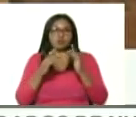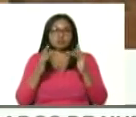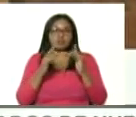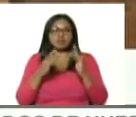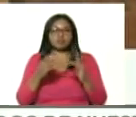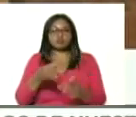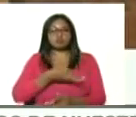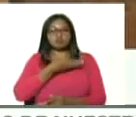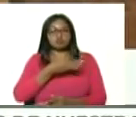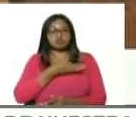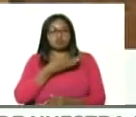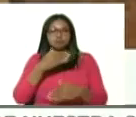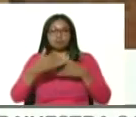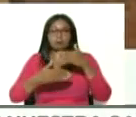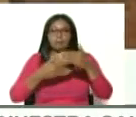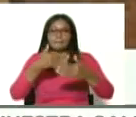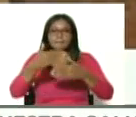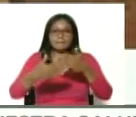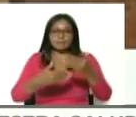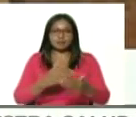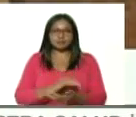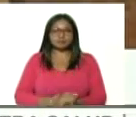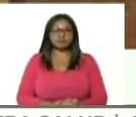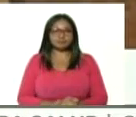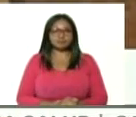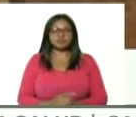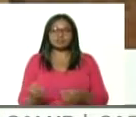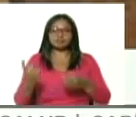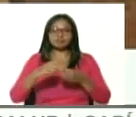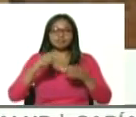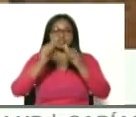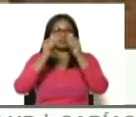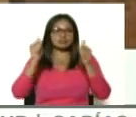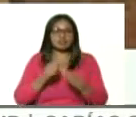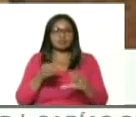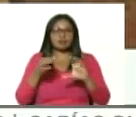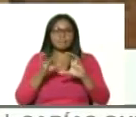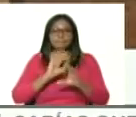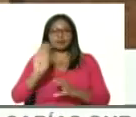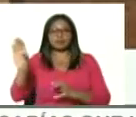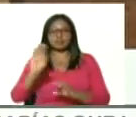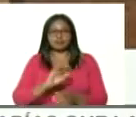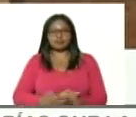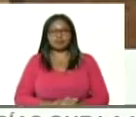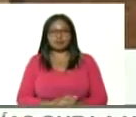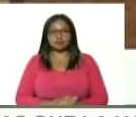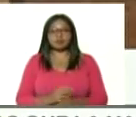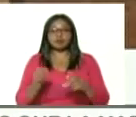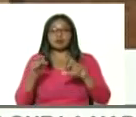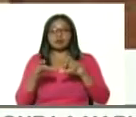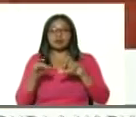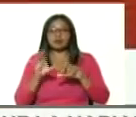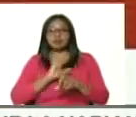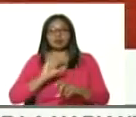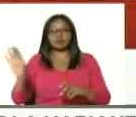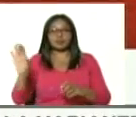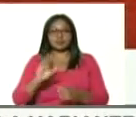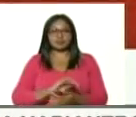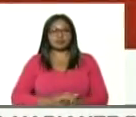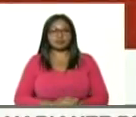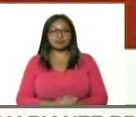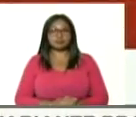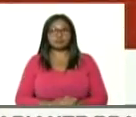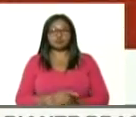escuchan permanentemente, a meterse en el sistema patria, en el carné de la patria, y